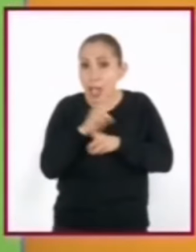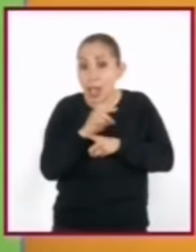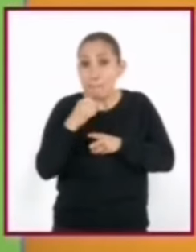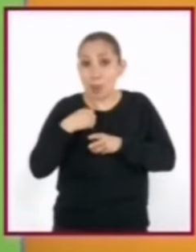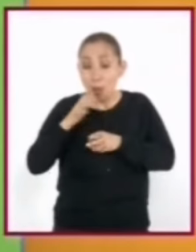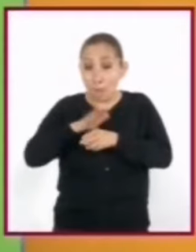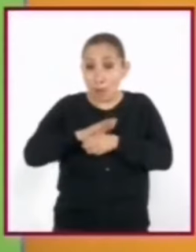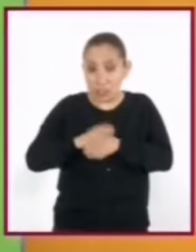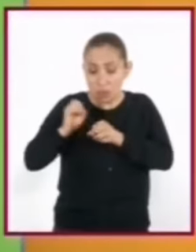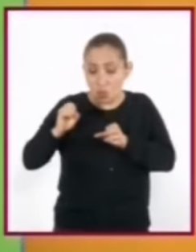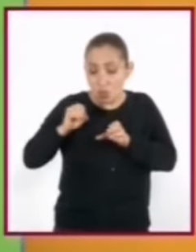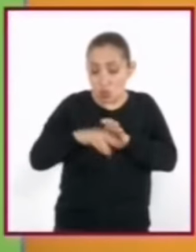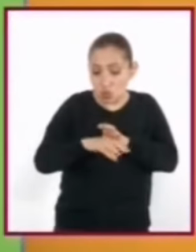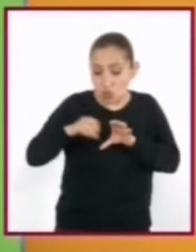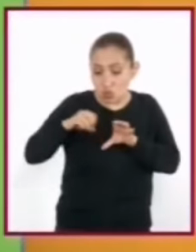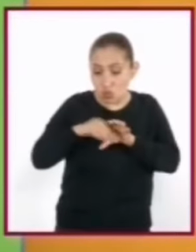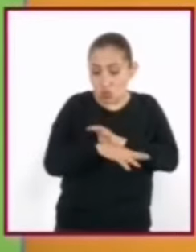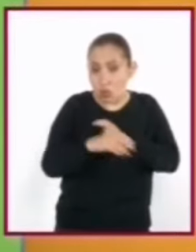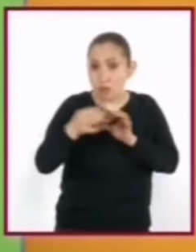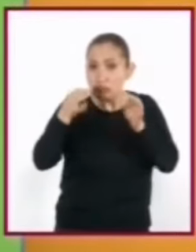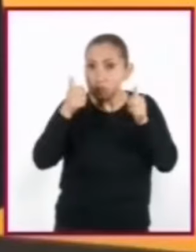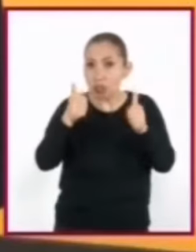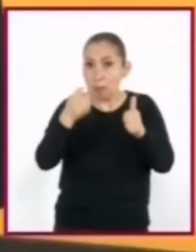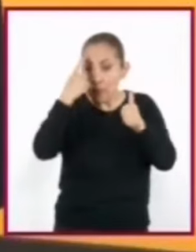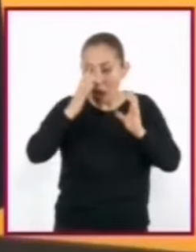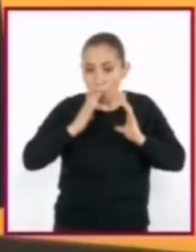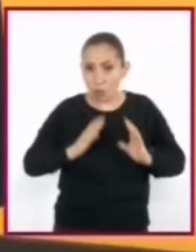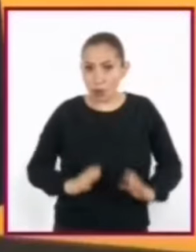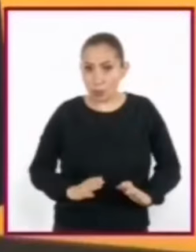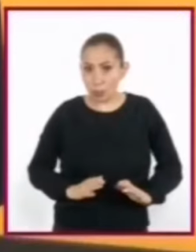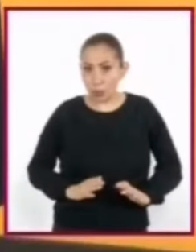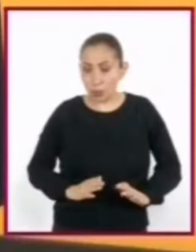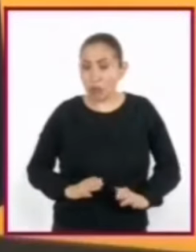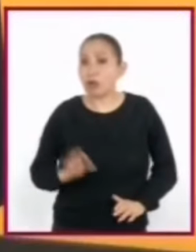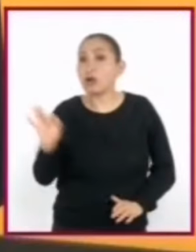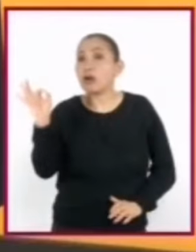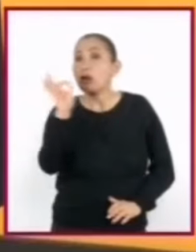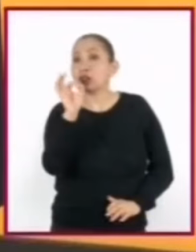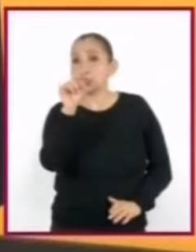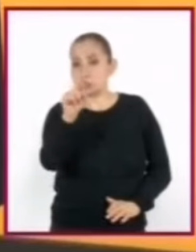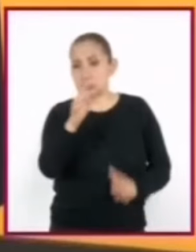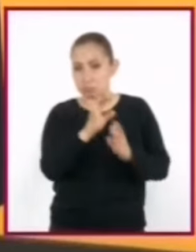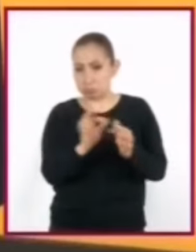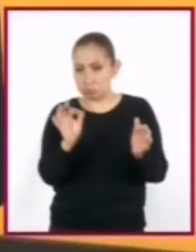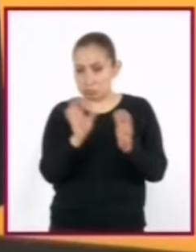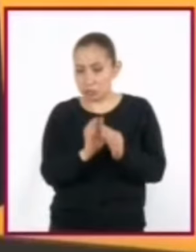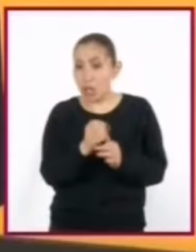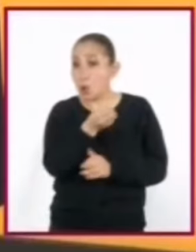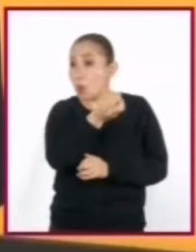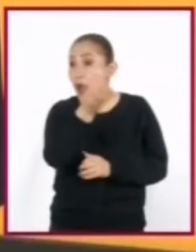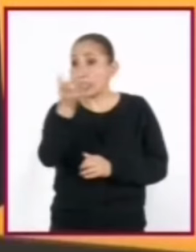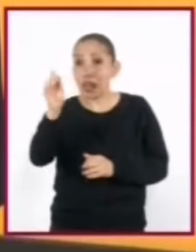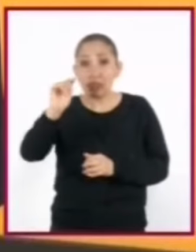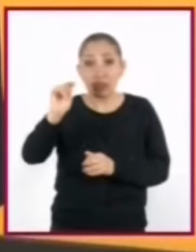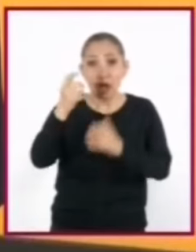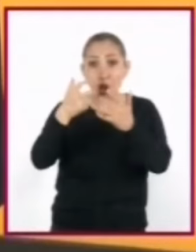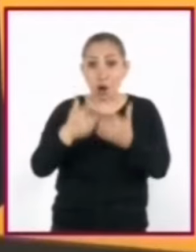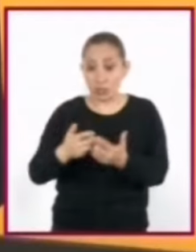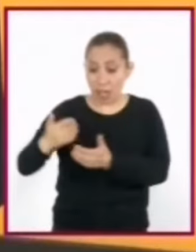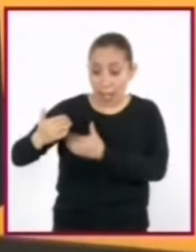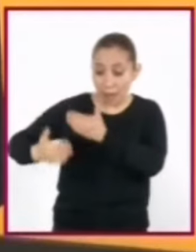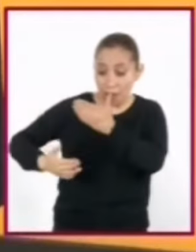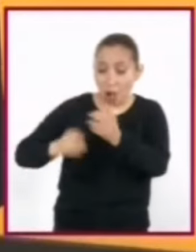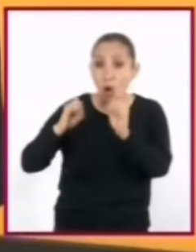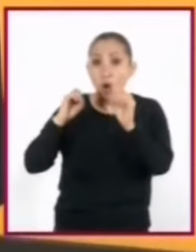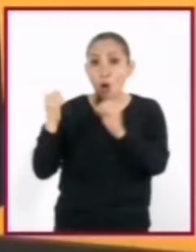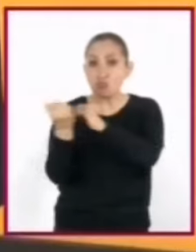la presión aplicada sea la apropiada. De hecho, se podría argumentar que cualquier tecnología avanzada